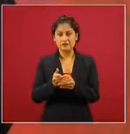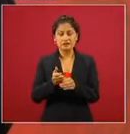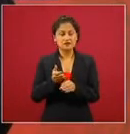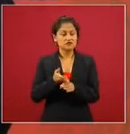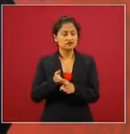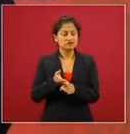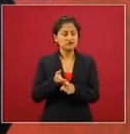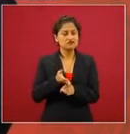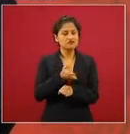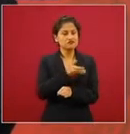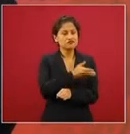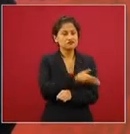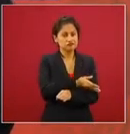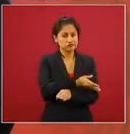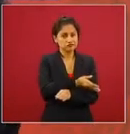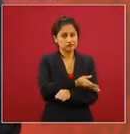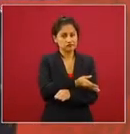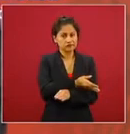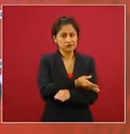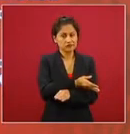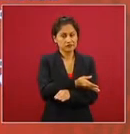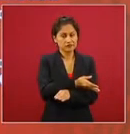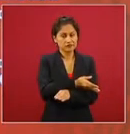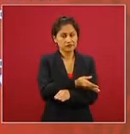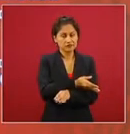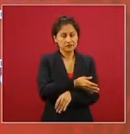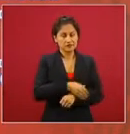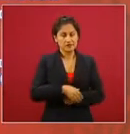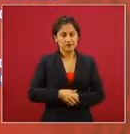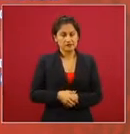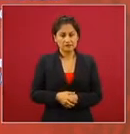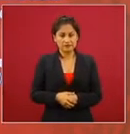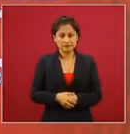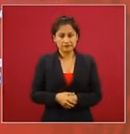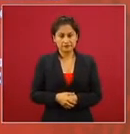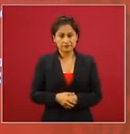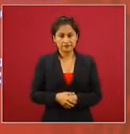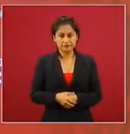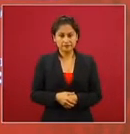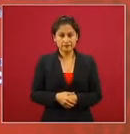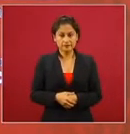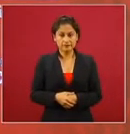representan, nunca van a ser